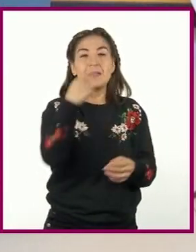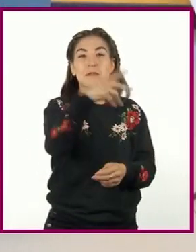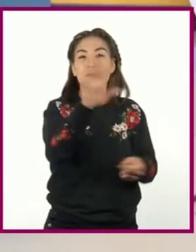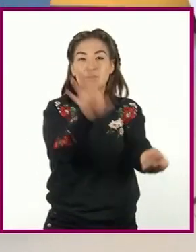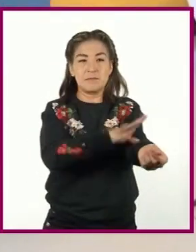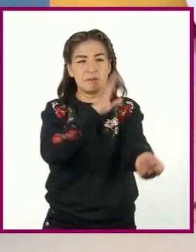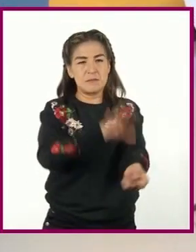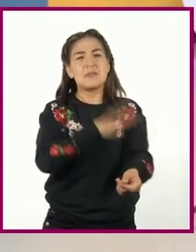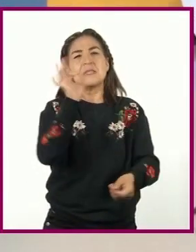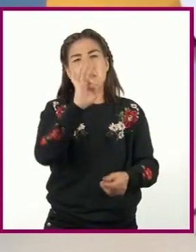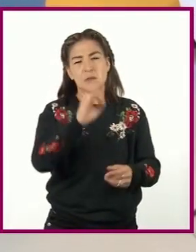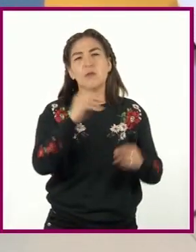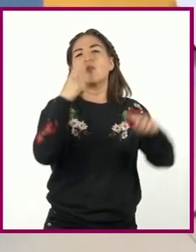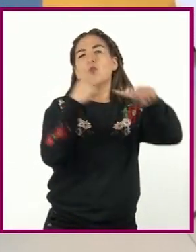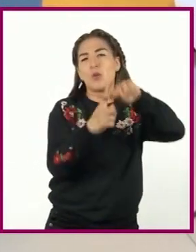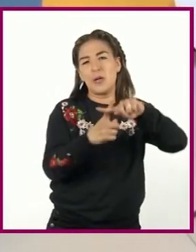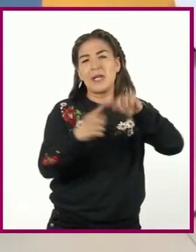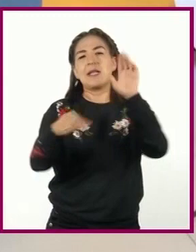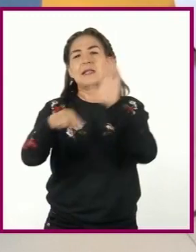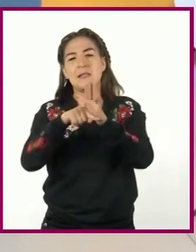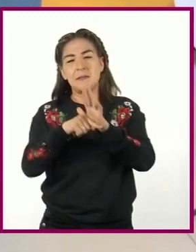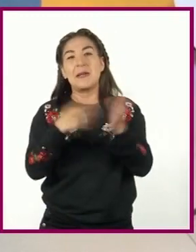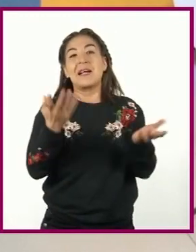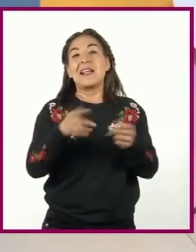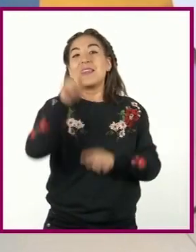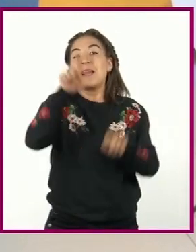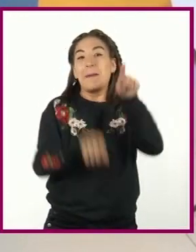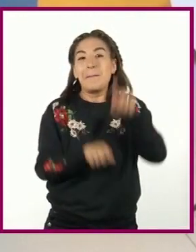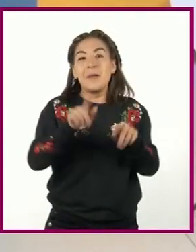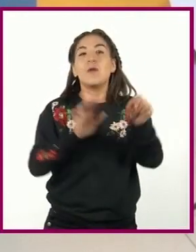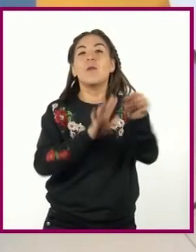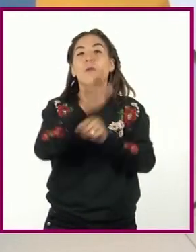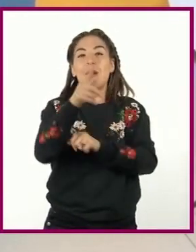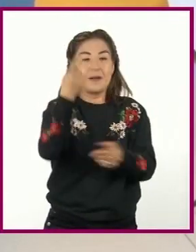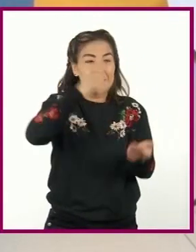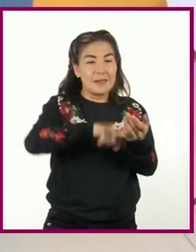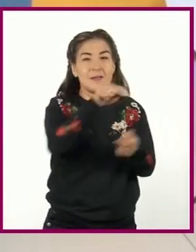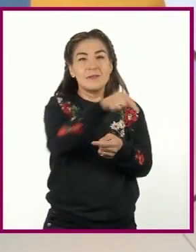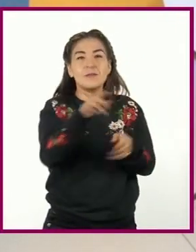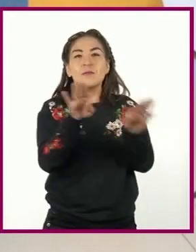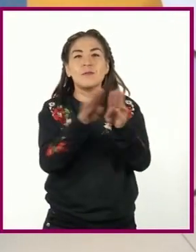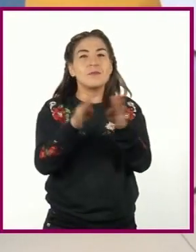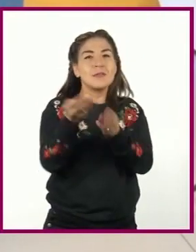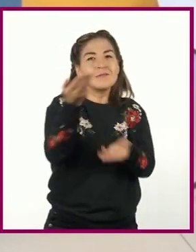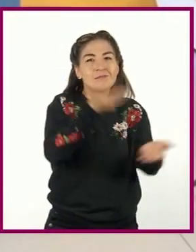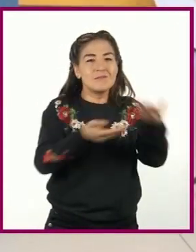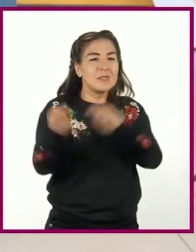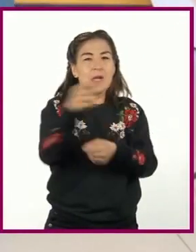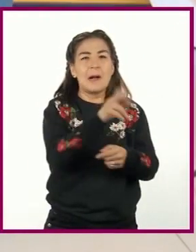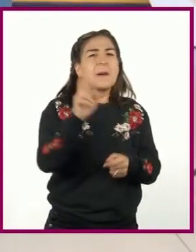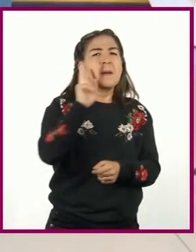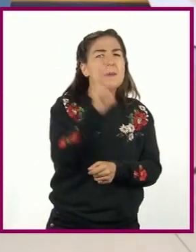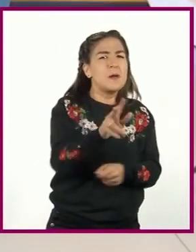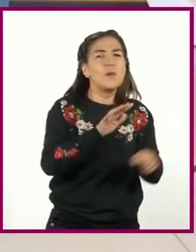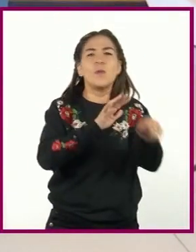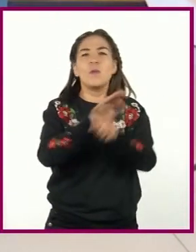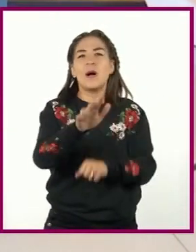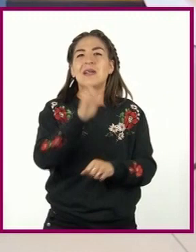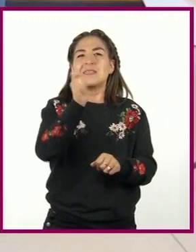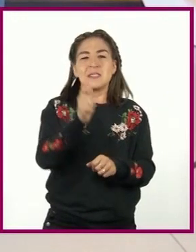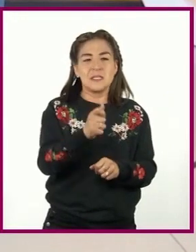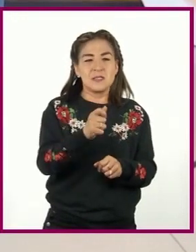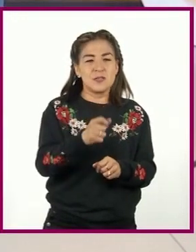ser positivas o negativas, según el tipo de cargas que estén interactuando. Observamos una fuerza